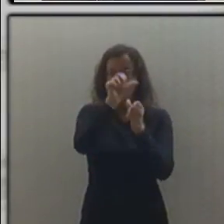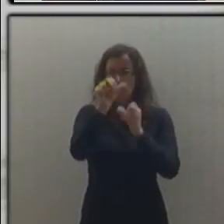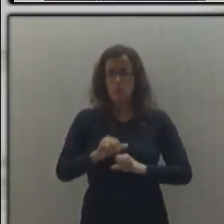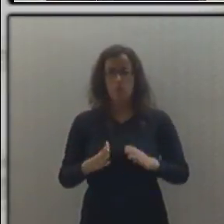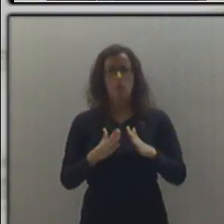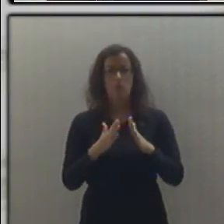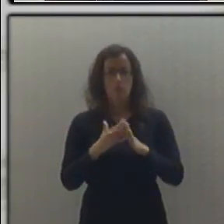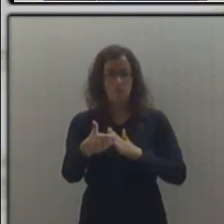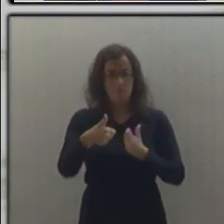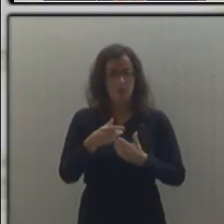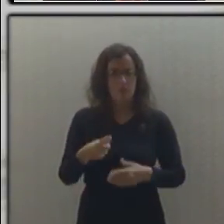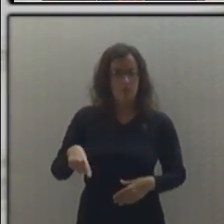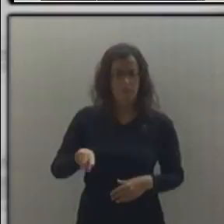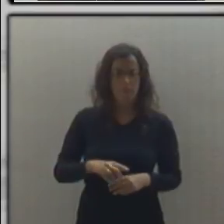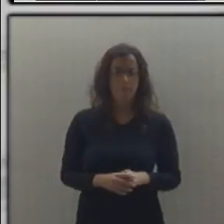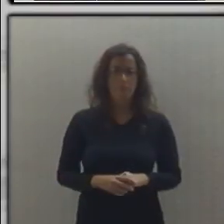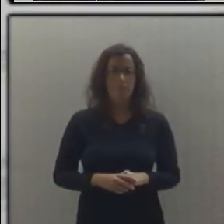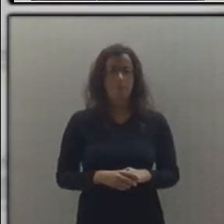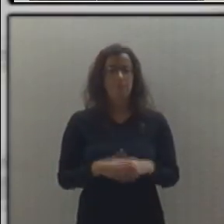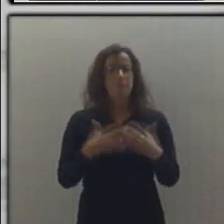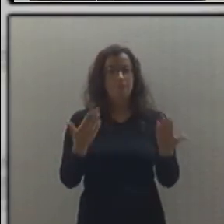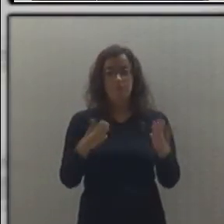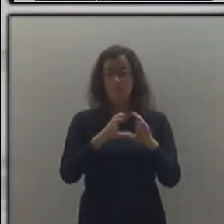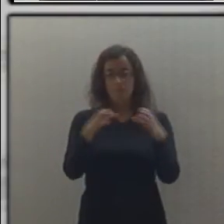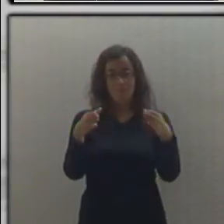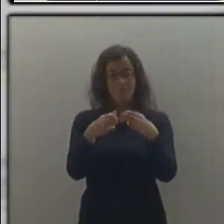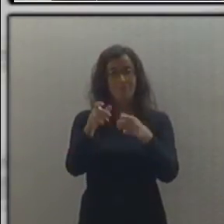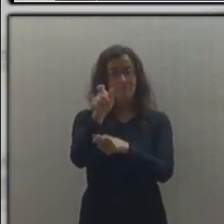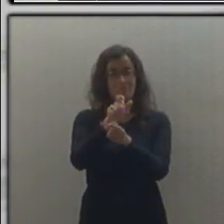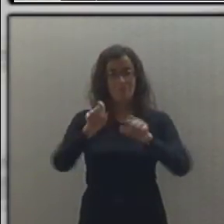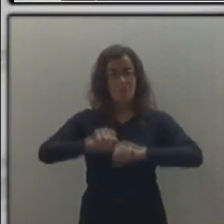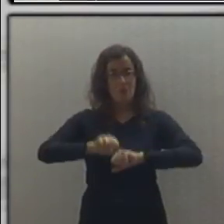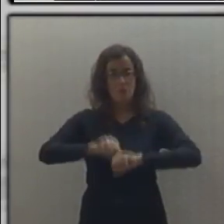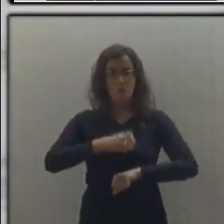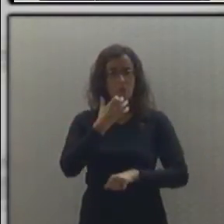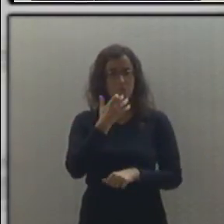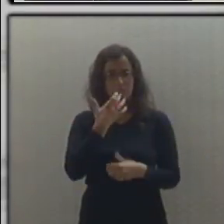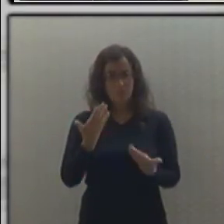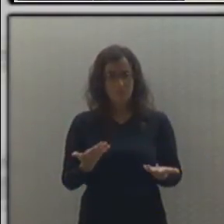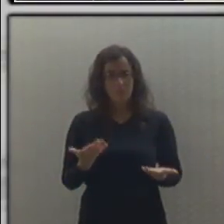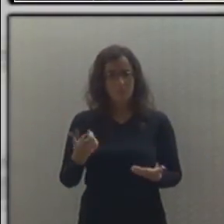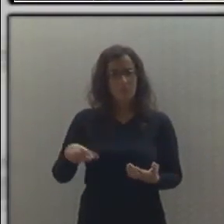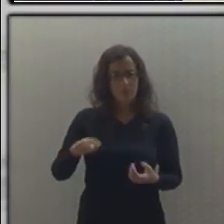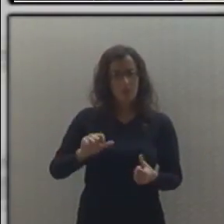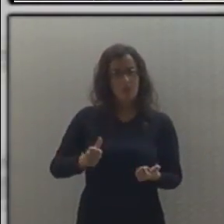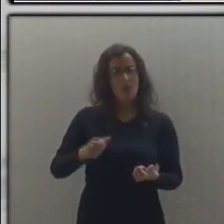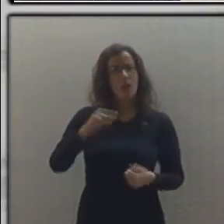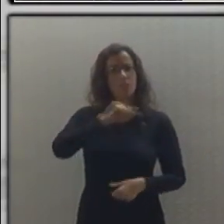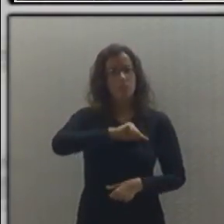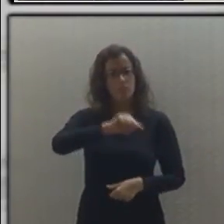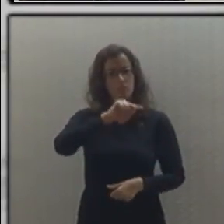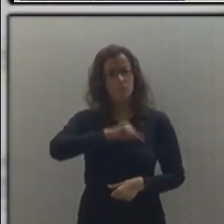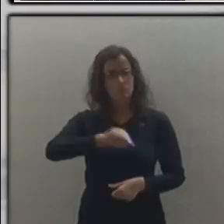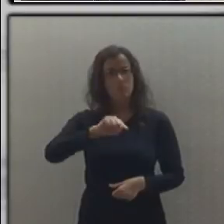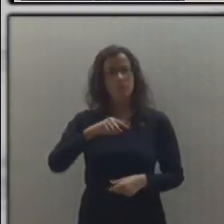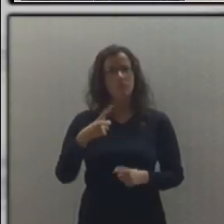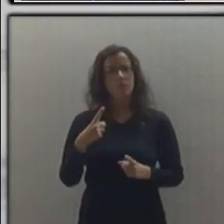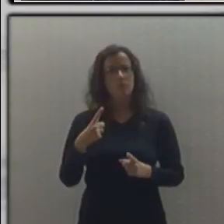vivienda. En concreto, el colectivo de personas mayores, que empieza a ser consciente de que las